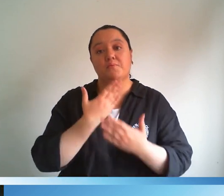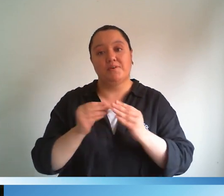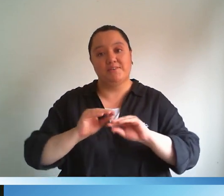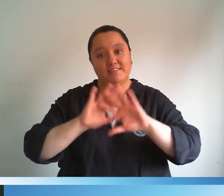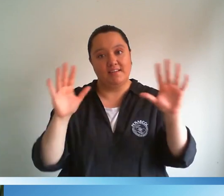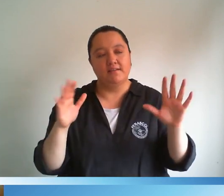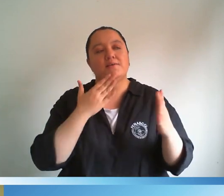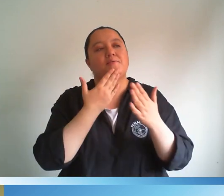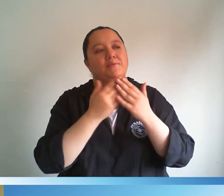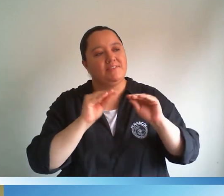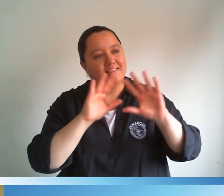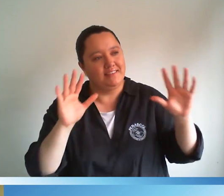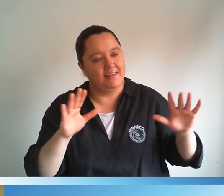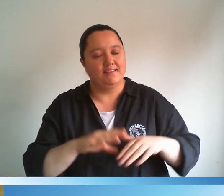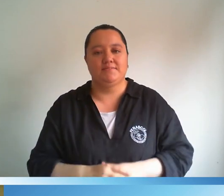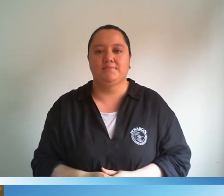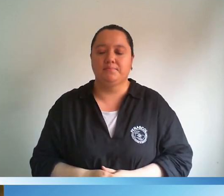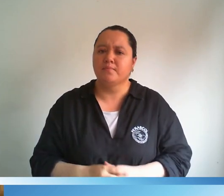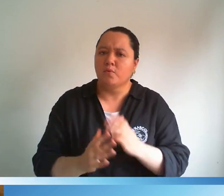Buenos días. Buenos días.